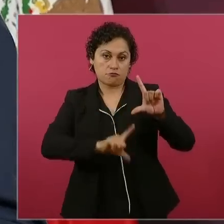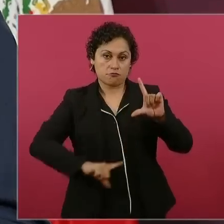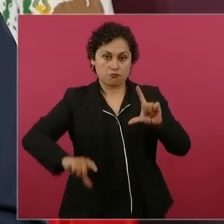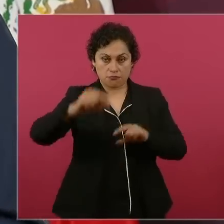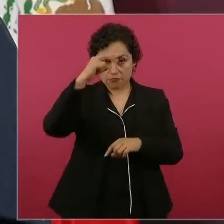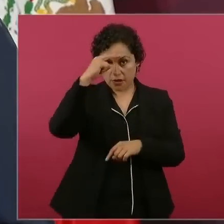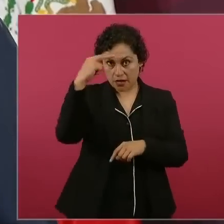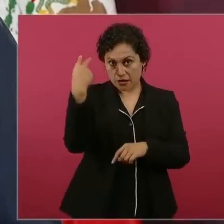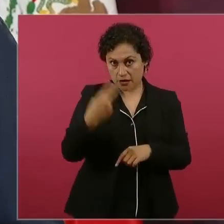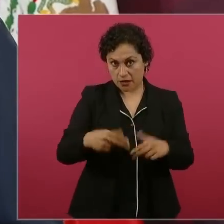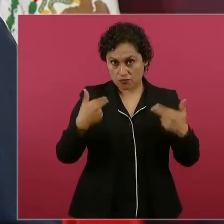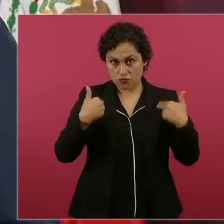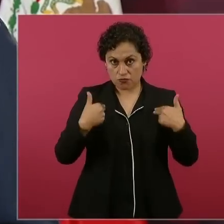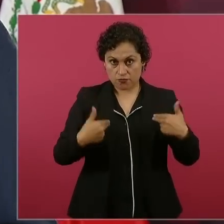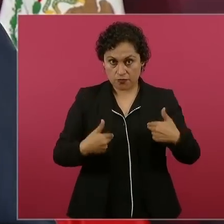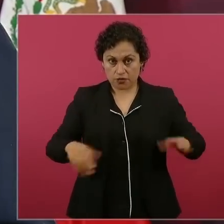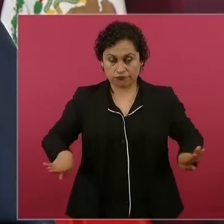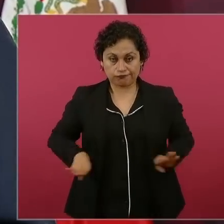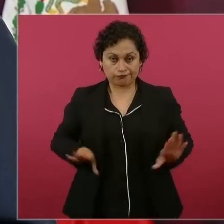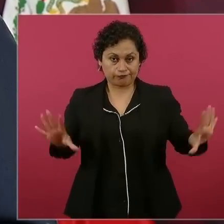es un gran aporte,